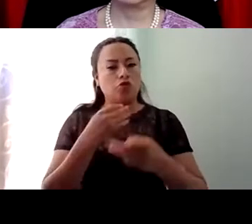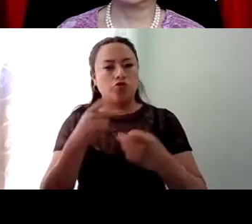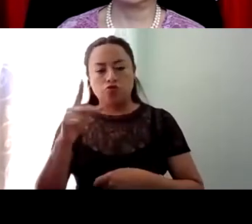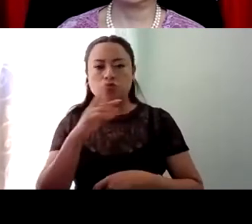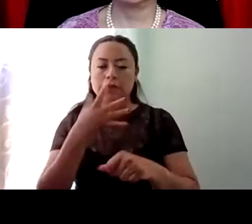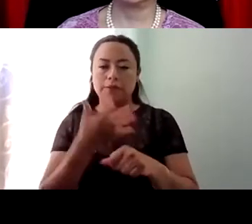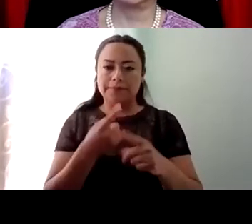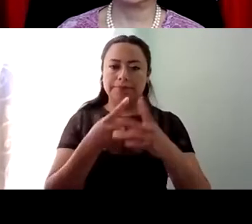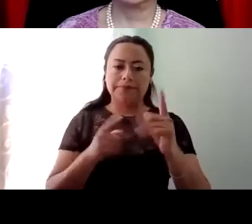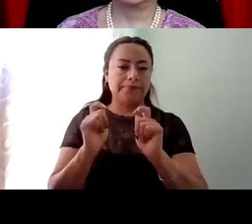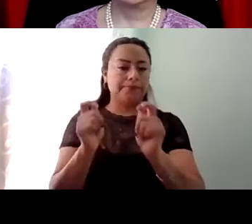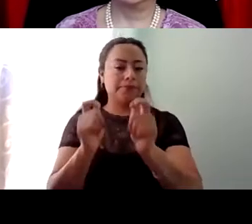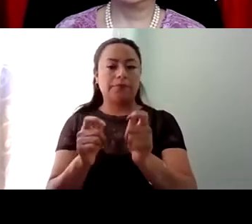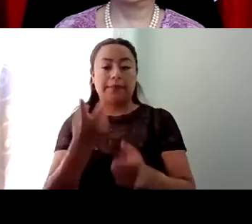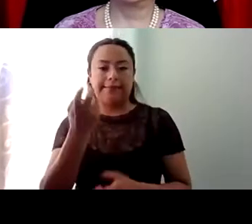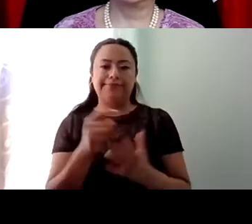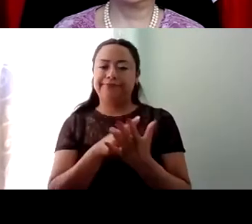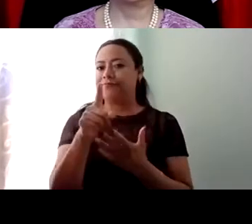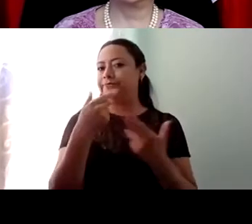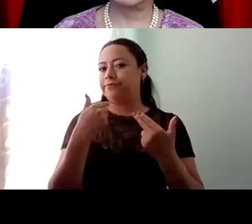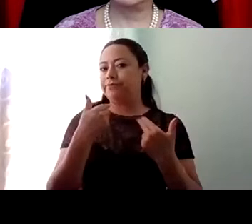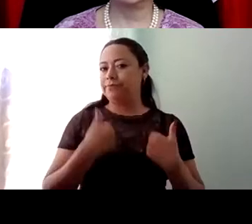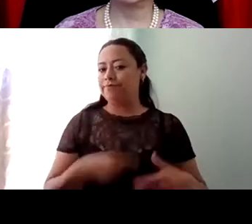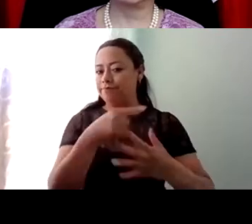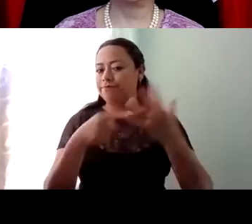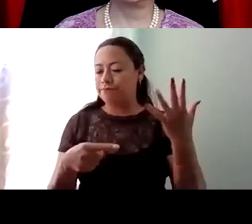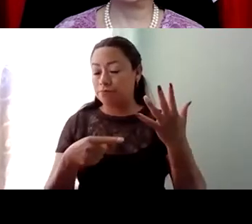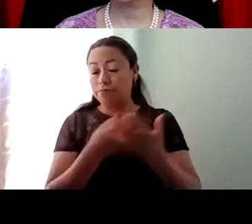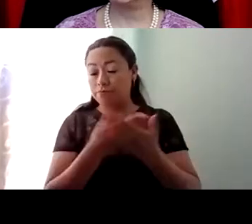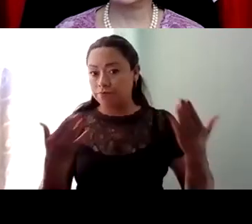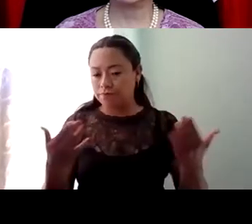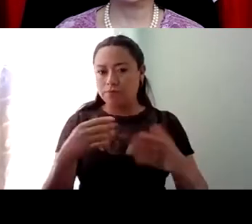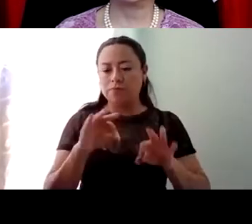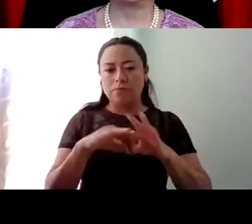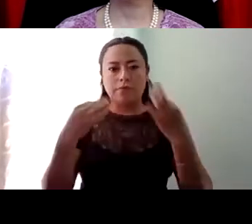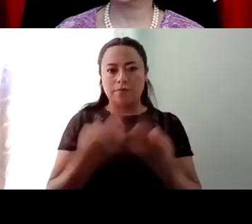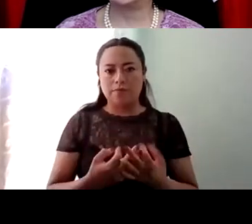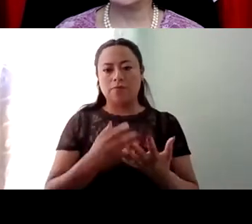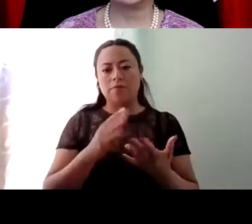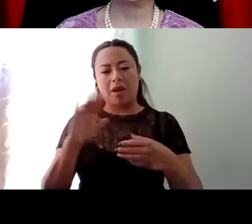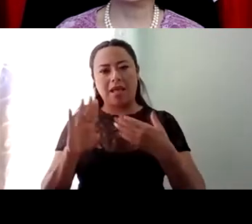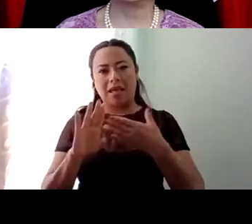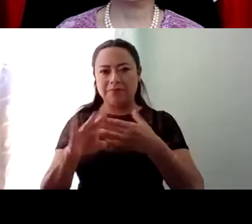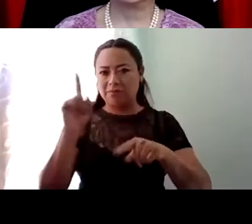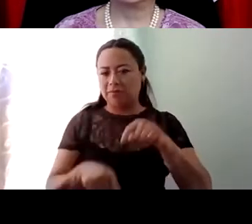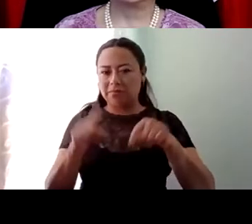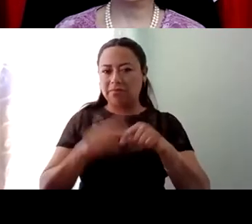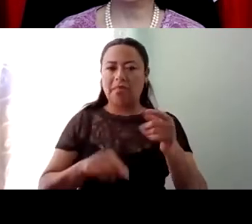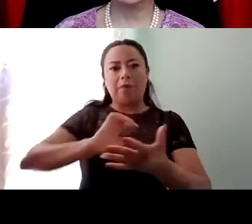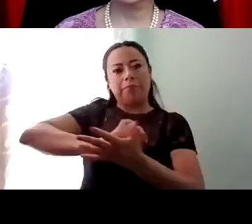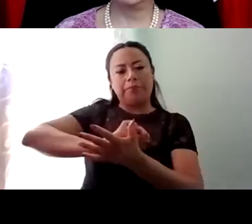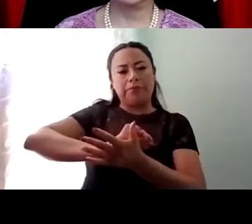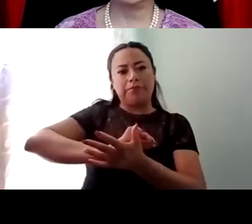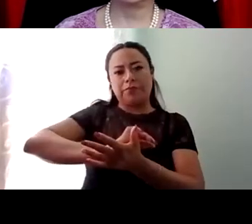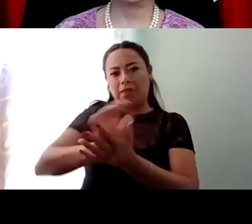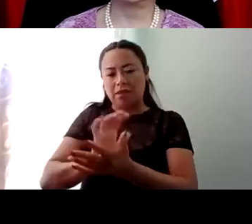que tiene que ver con los derechos humanos y los mecanismos para disminuir la discriminación de la violencia contra las mujeres. ¿Qué